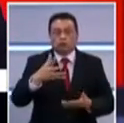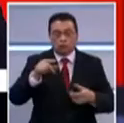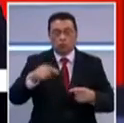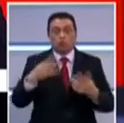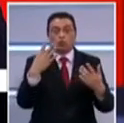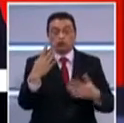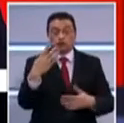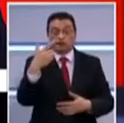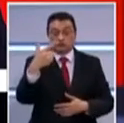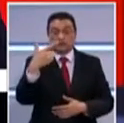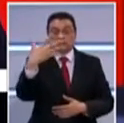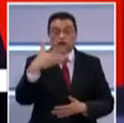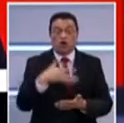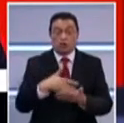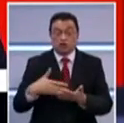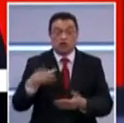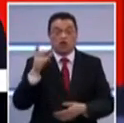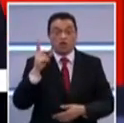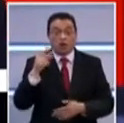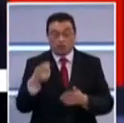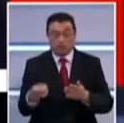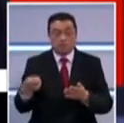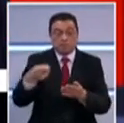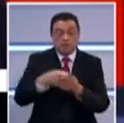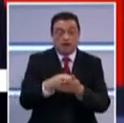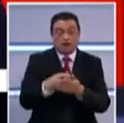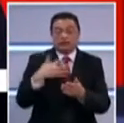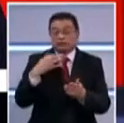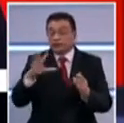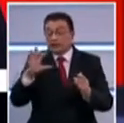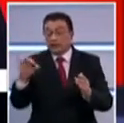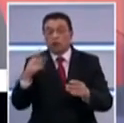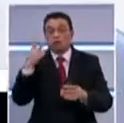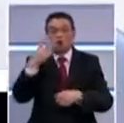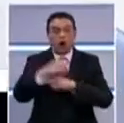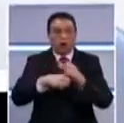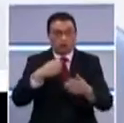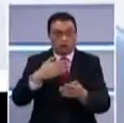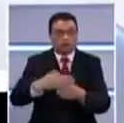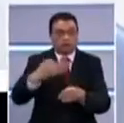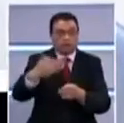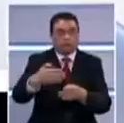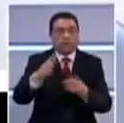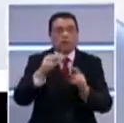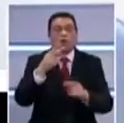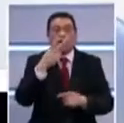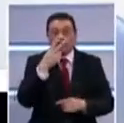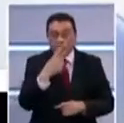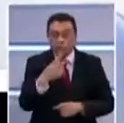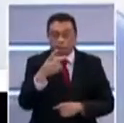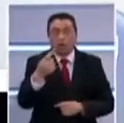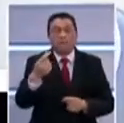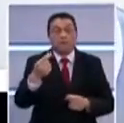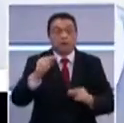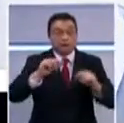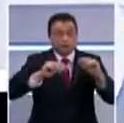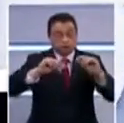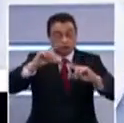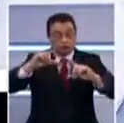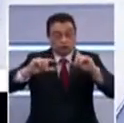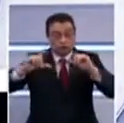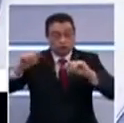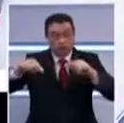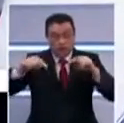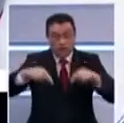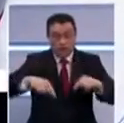475 millones de dólares adicionales a los 500 por 2 años porque vemos que el precio es en